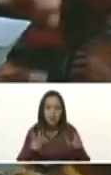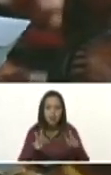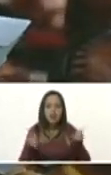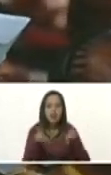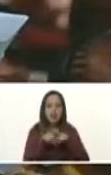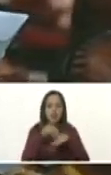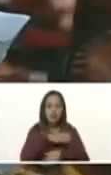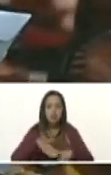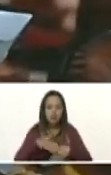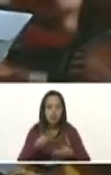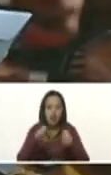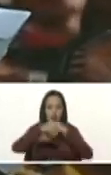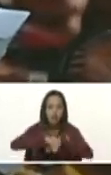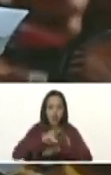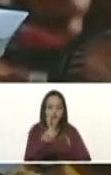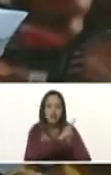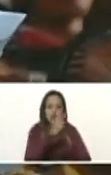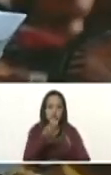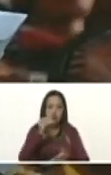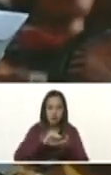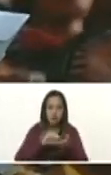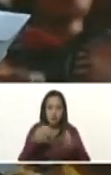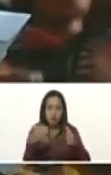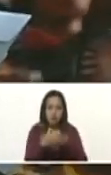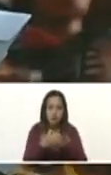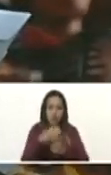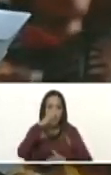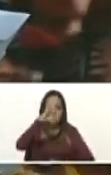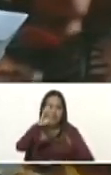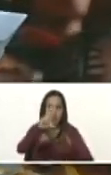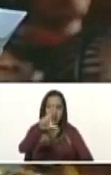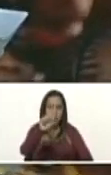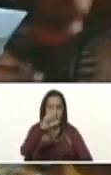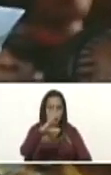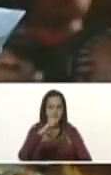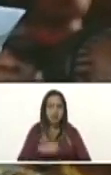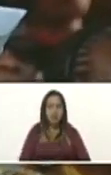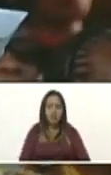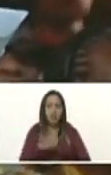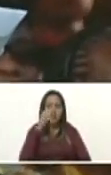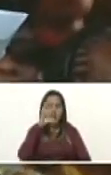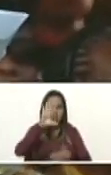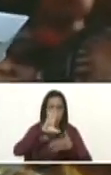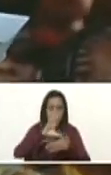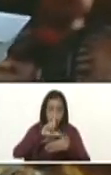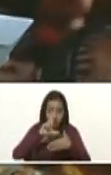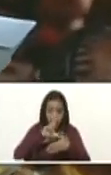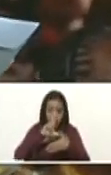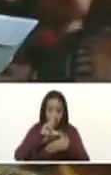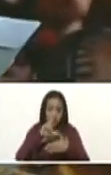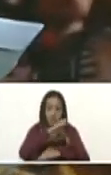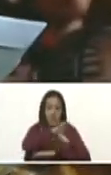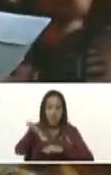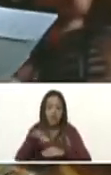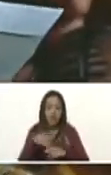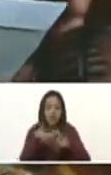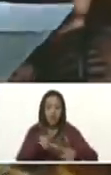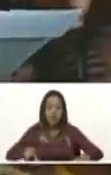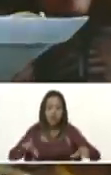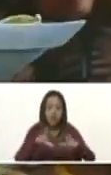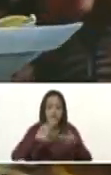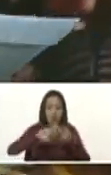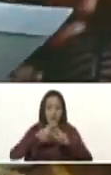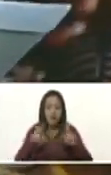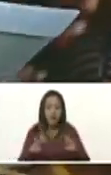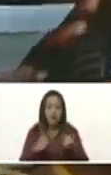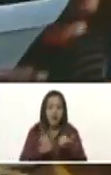lo acordado en la segunda cumbre de la CELAC de América Latina y el Caribe como zona de paz.